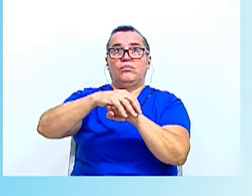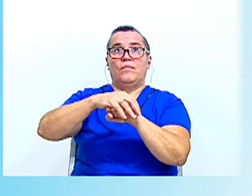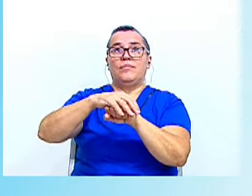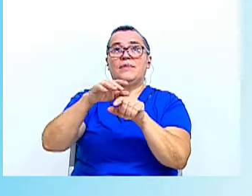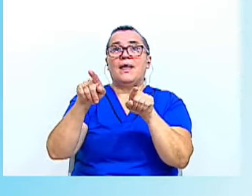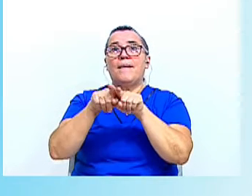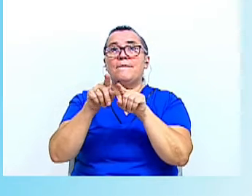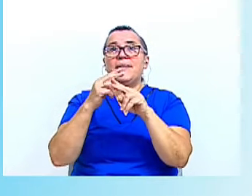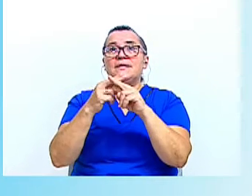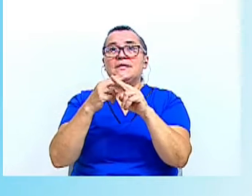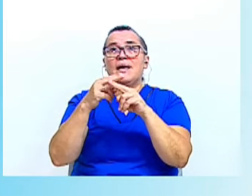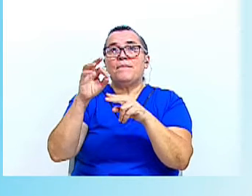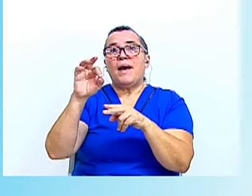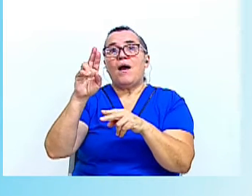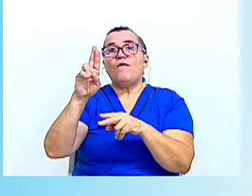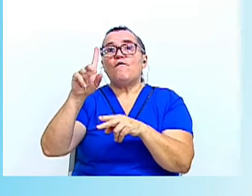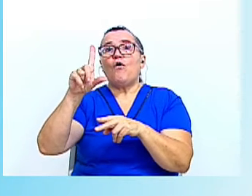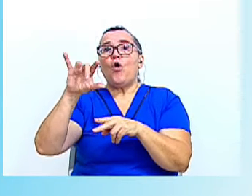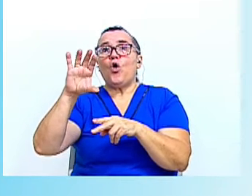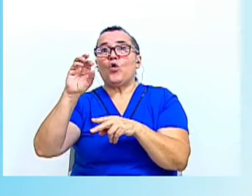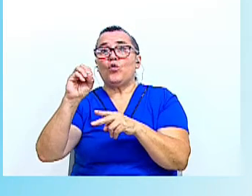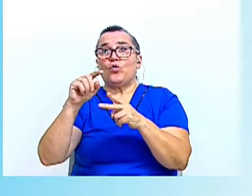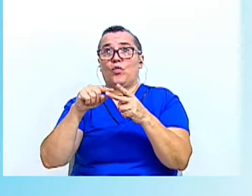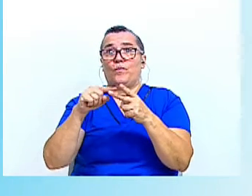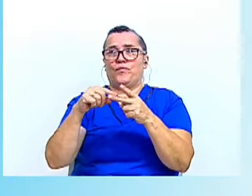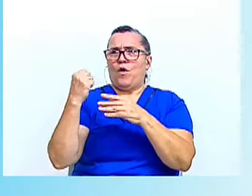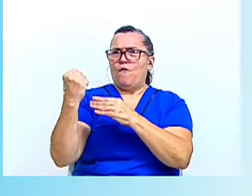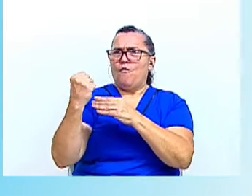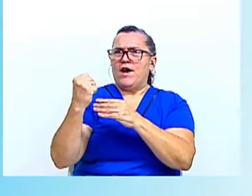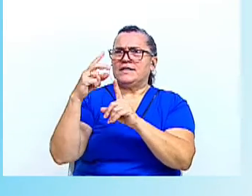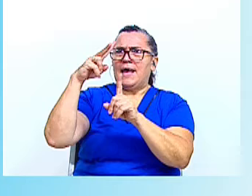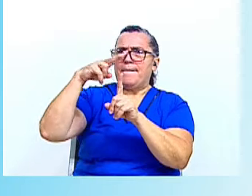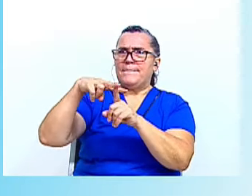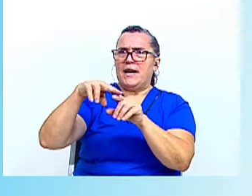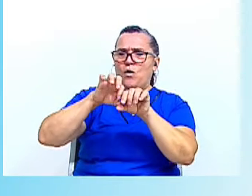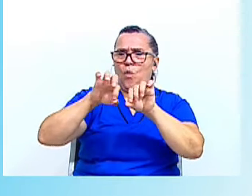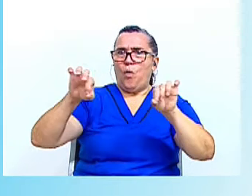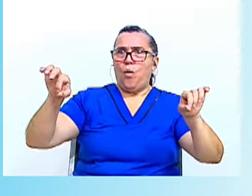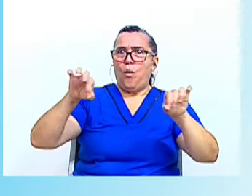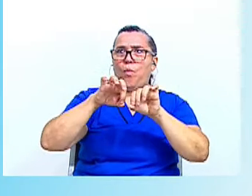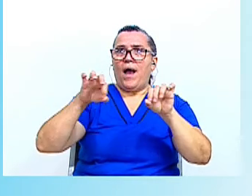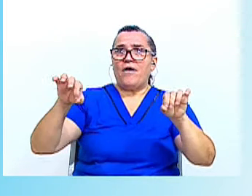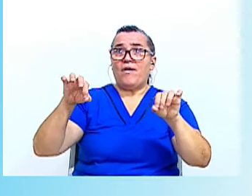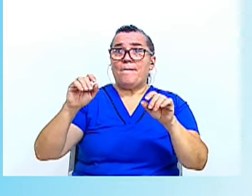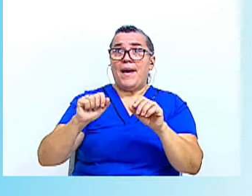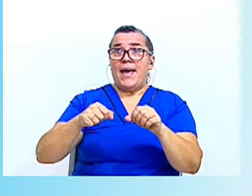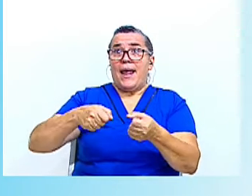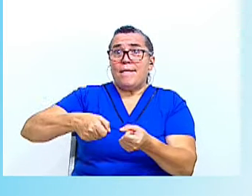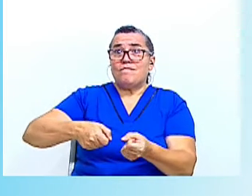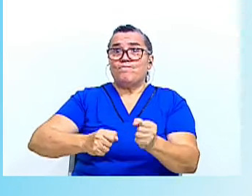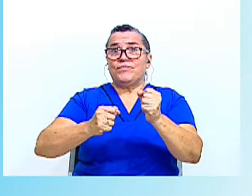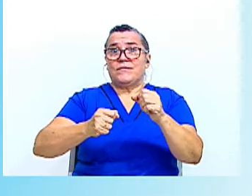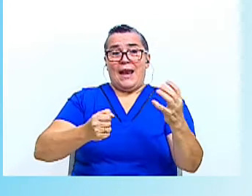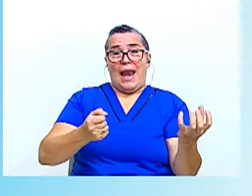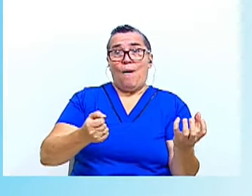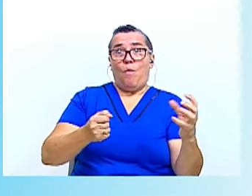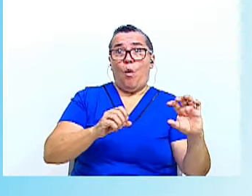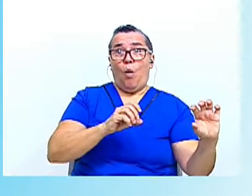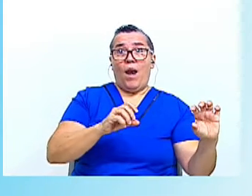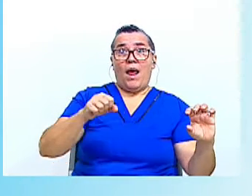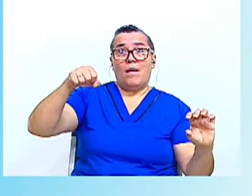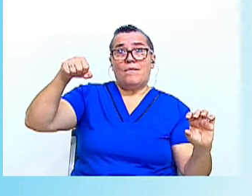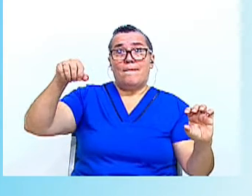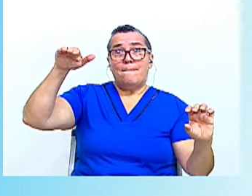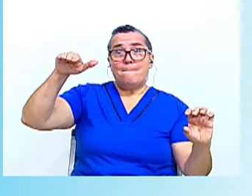fulcro. La fuerza que yo le voy a aplicar a la barra para poder levantar, en este caso la esfera, se le